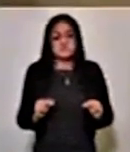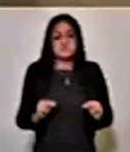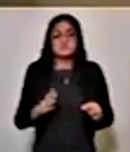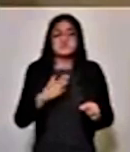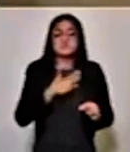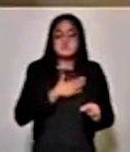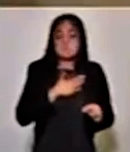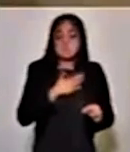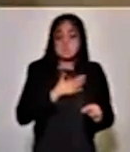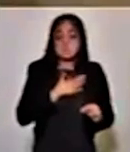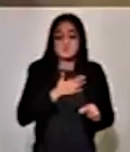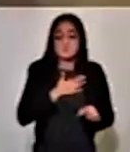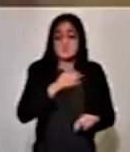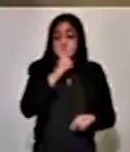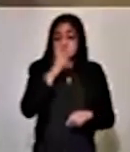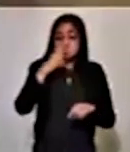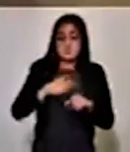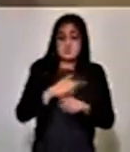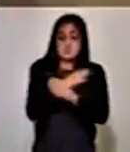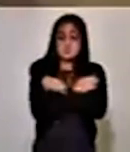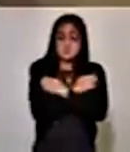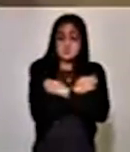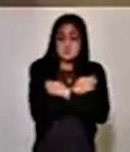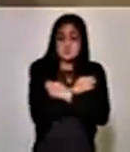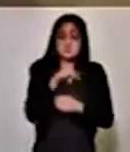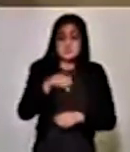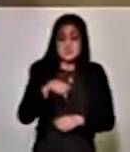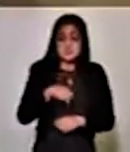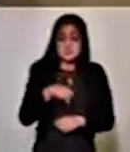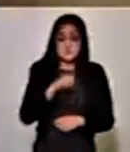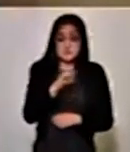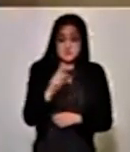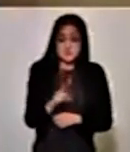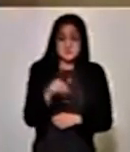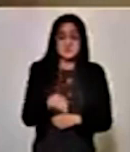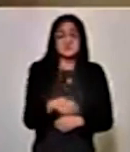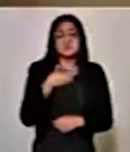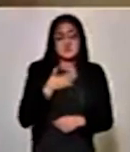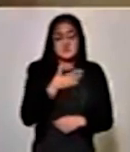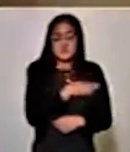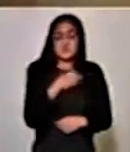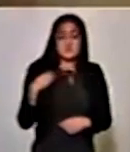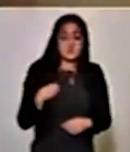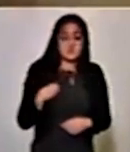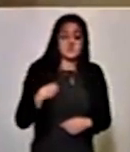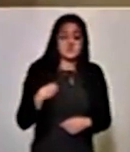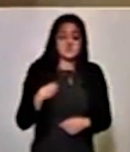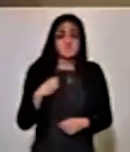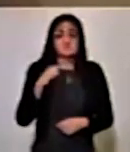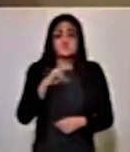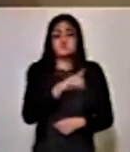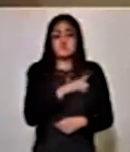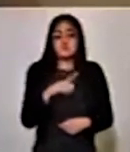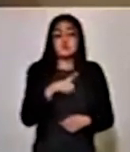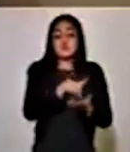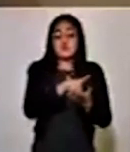nosotros, la Secretaría de Educación Pública del Estado de Puebla, está obligada a prestar el